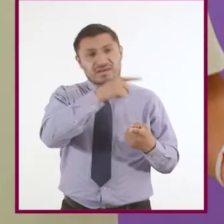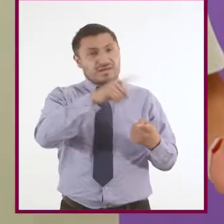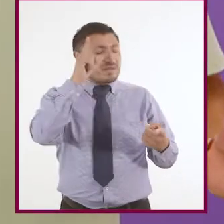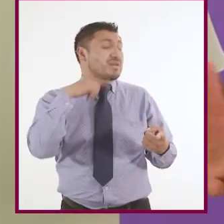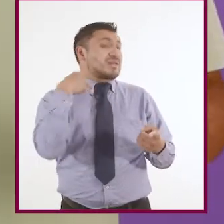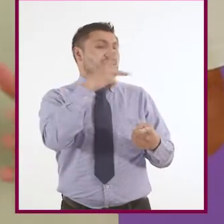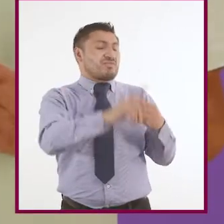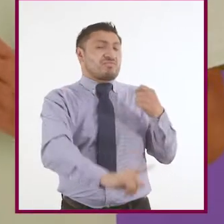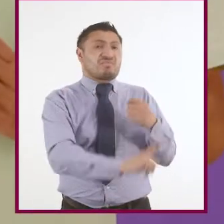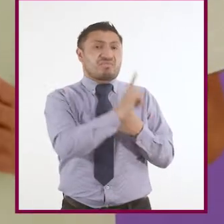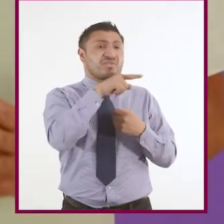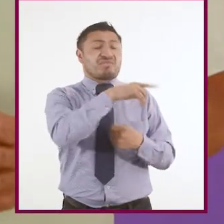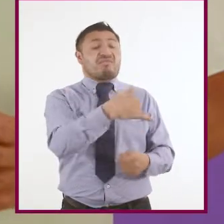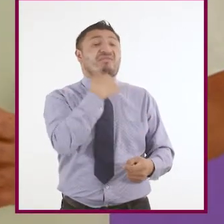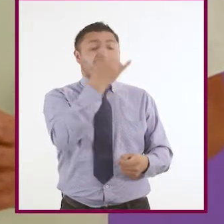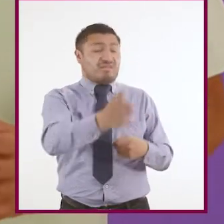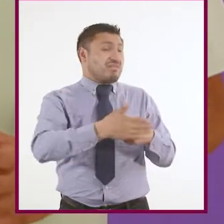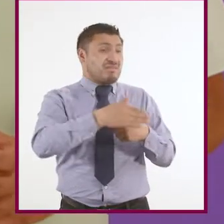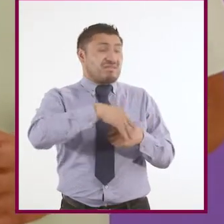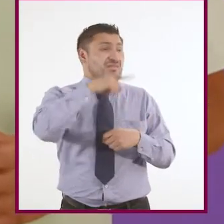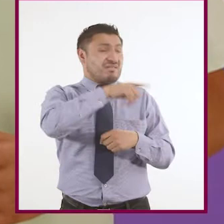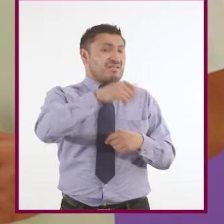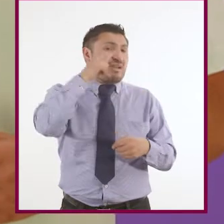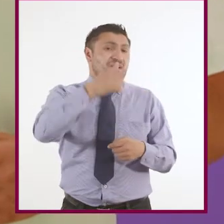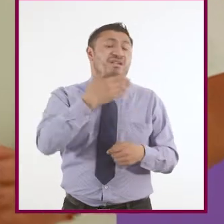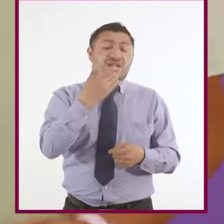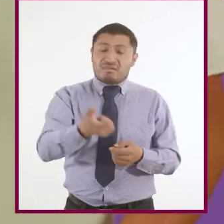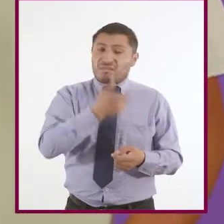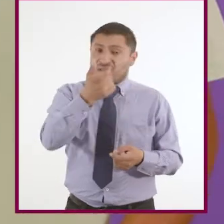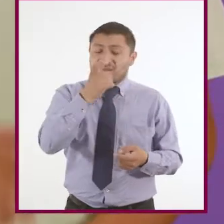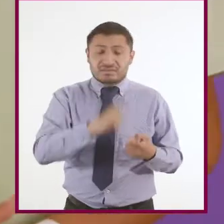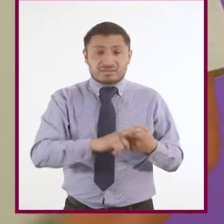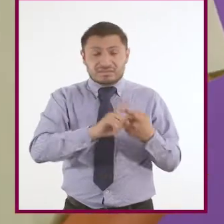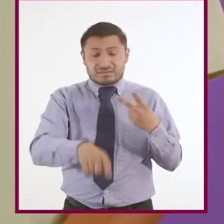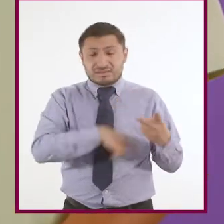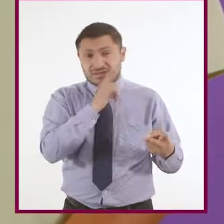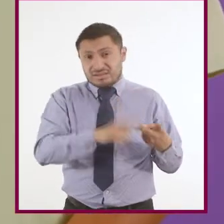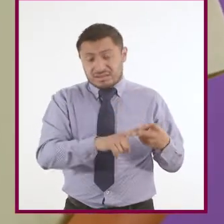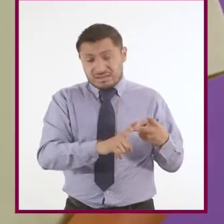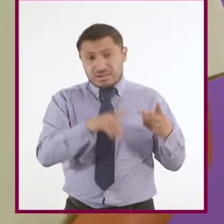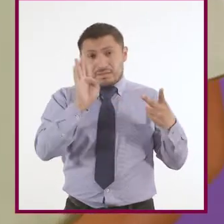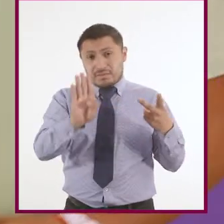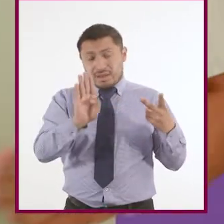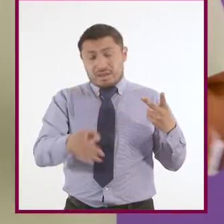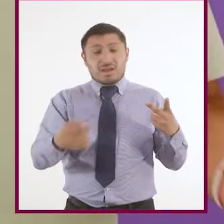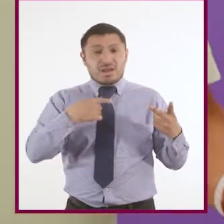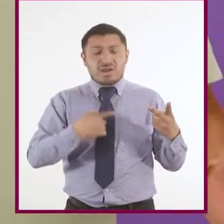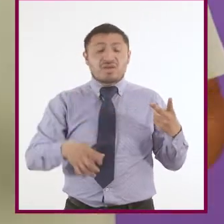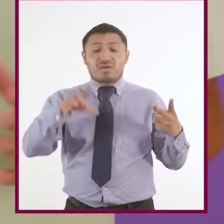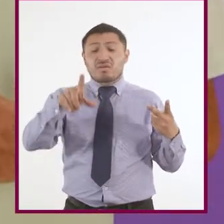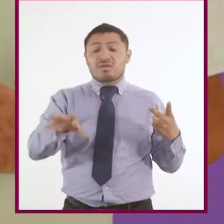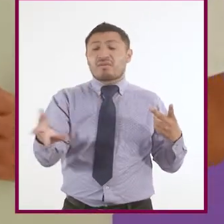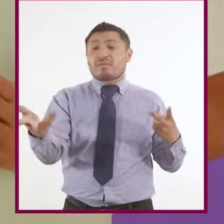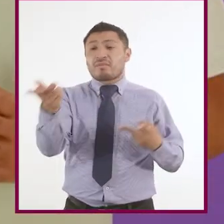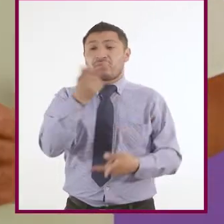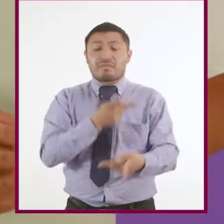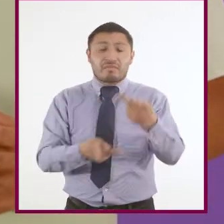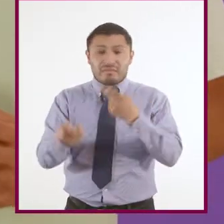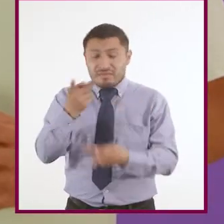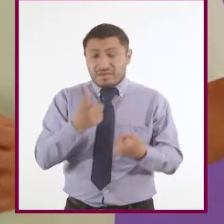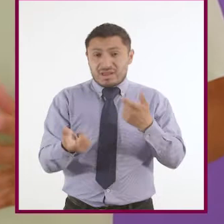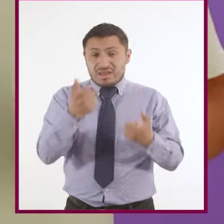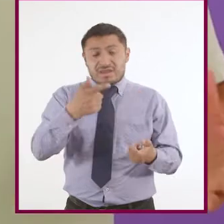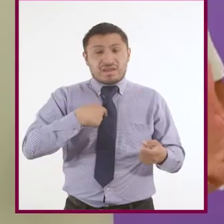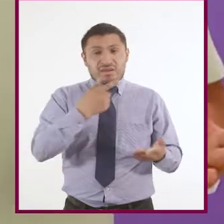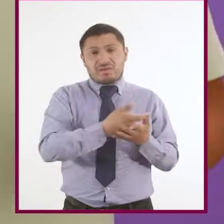es su problema y que para la próxima se fije bien en los precios. B. Consigo dinero prestado y pago la diferencia en el precio del